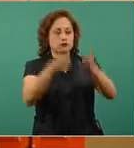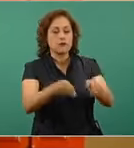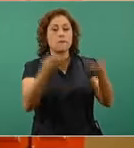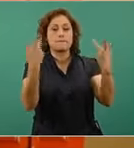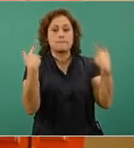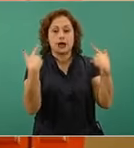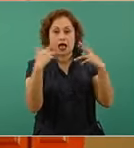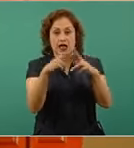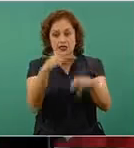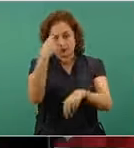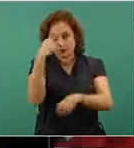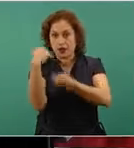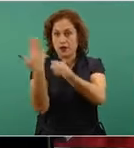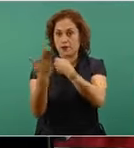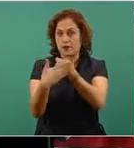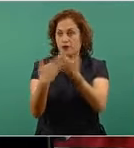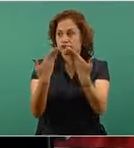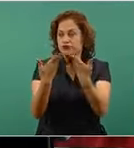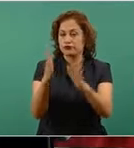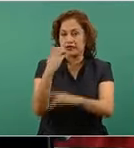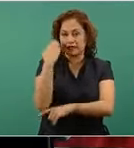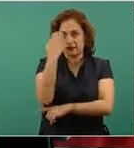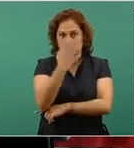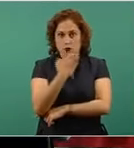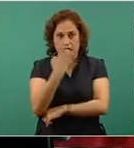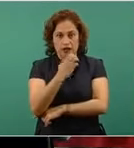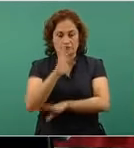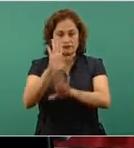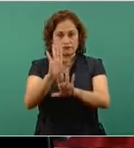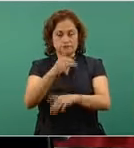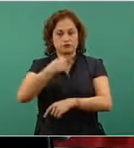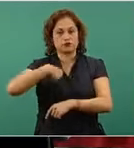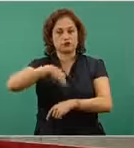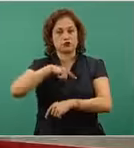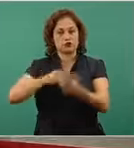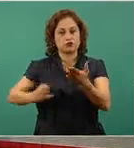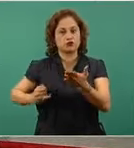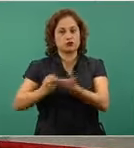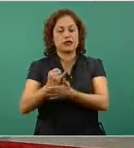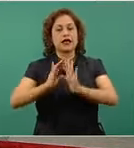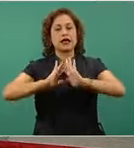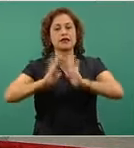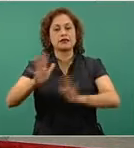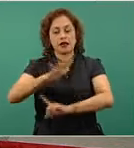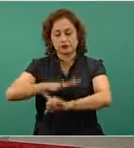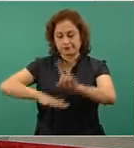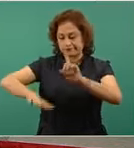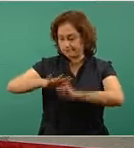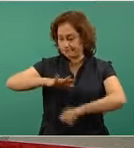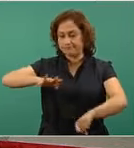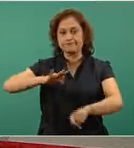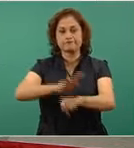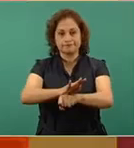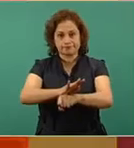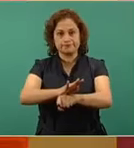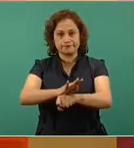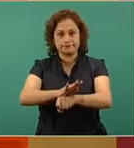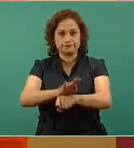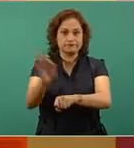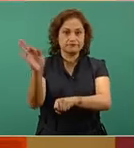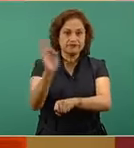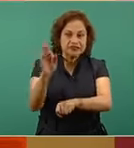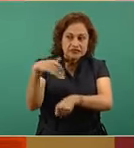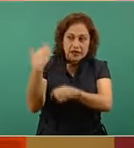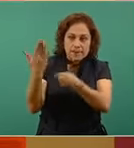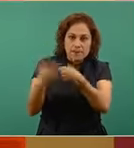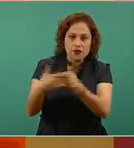manera cercana. Hemos decidido que vamos a concentrar esfuerzos en proteger de una posible tercera ola,